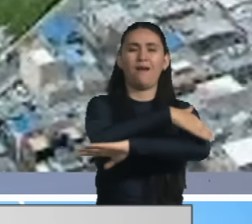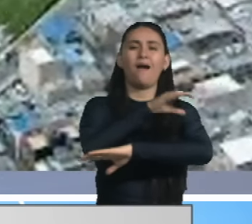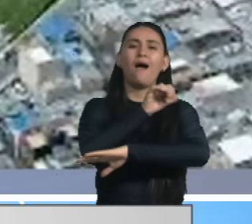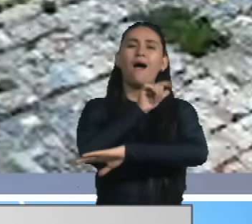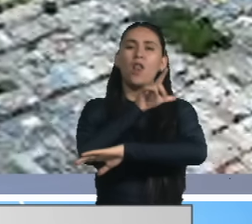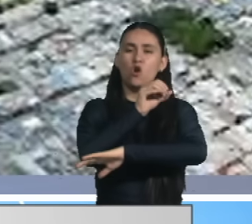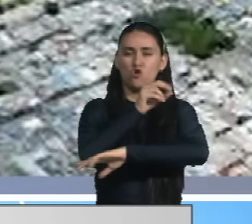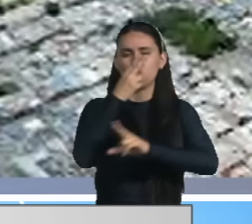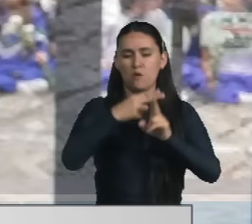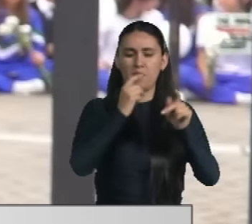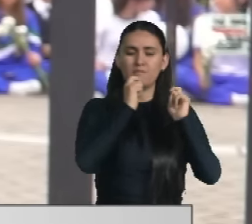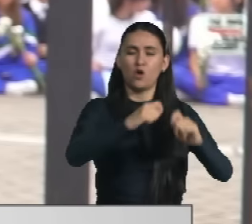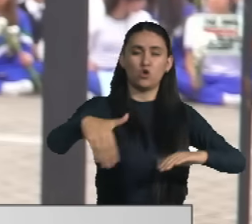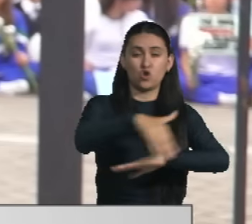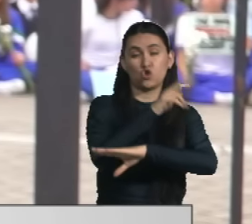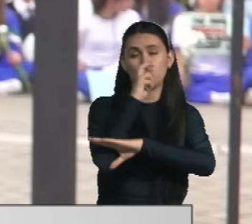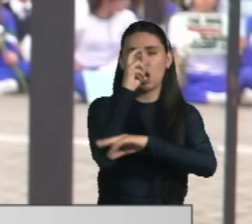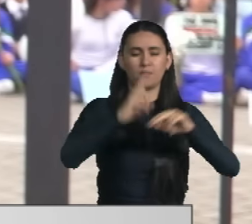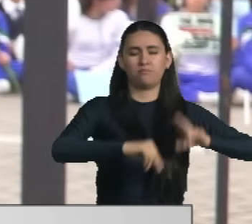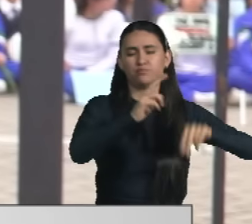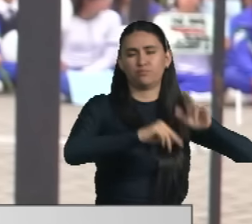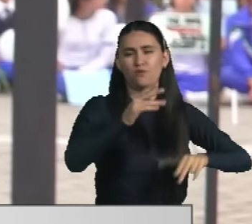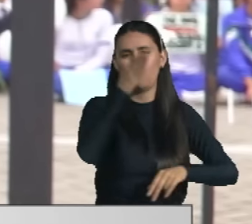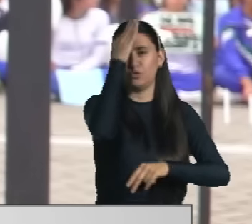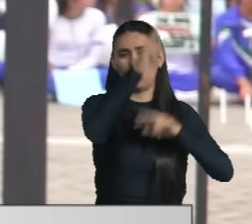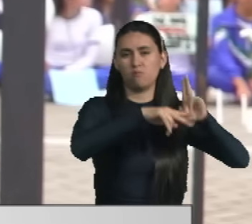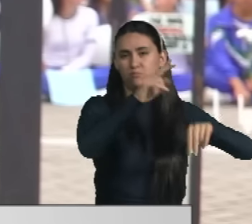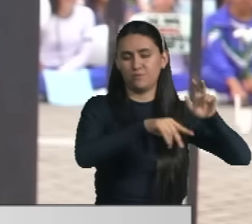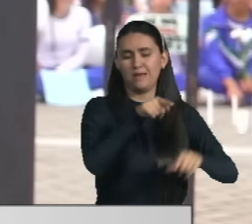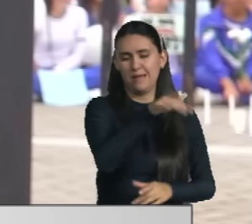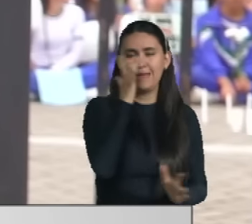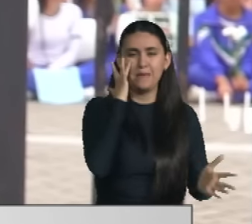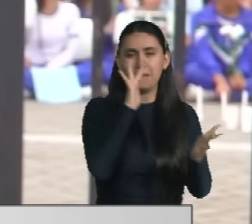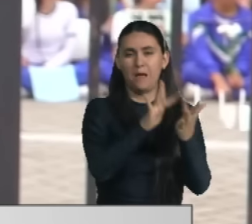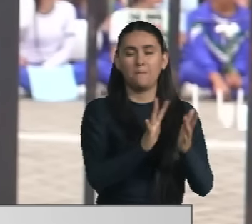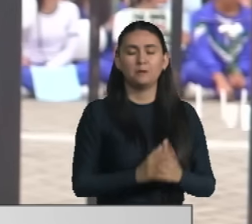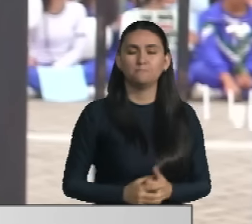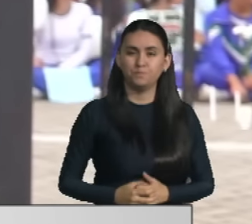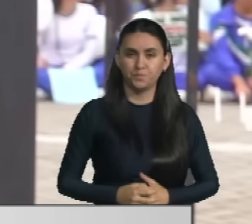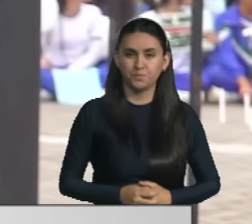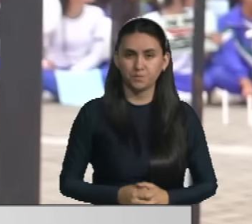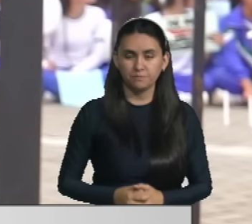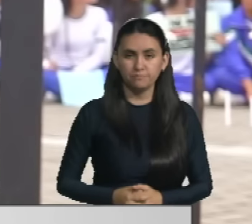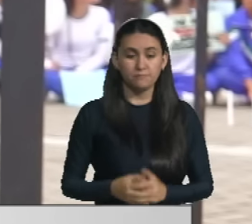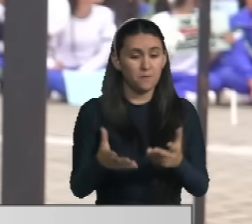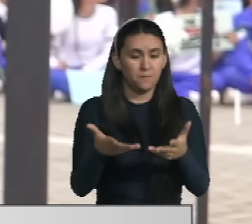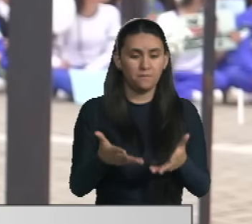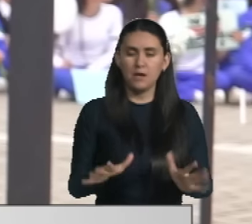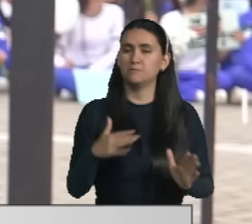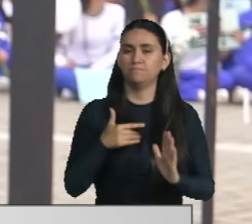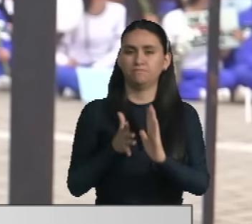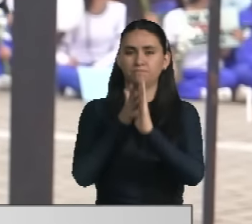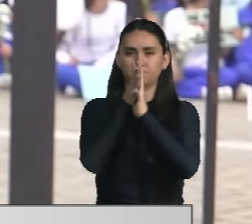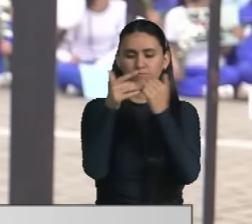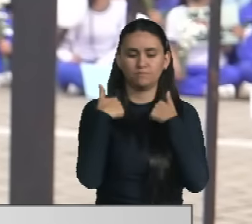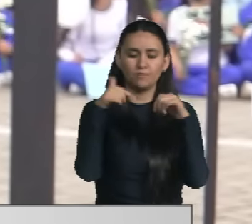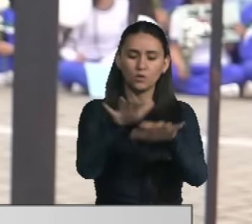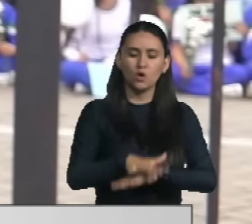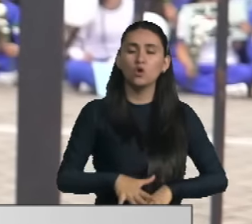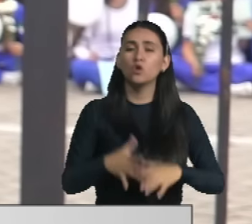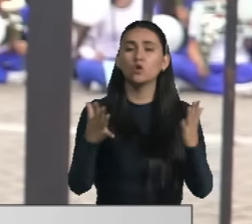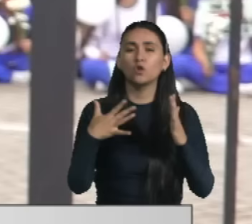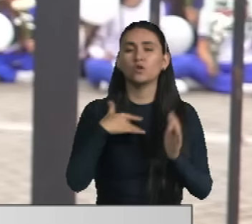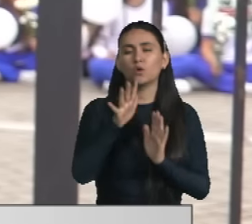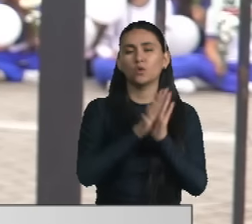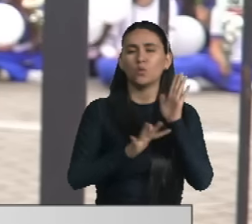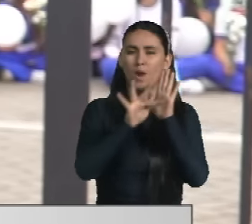para la construcción de esta importante vía para el occidente de la capital de la República. Con esa información me despido desde la localidad de Tunjuelito, en